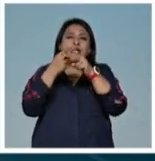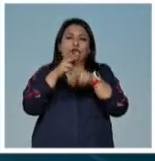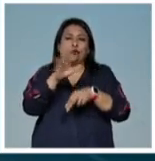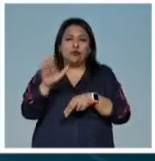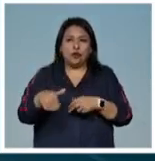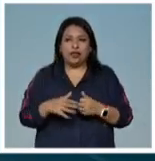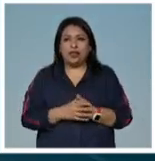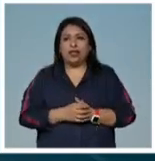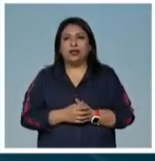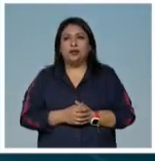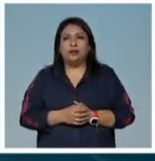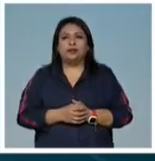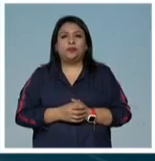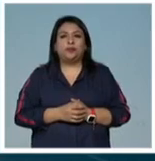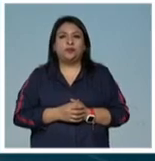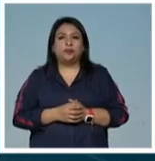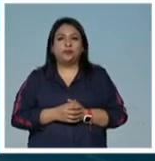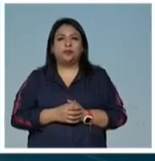muerte.